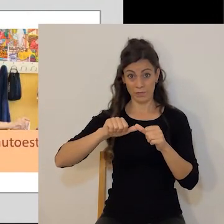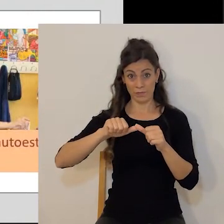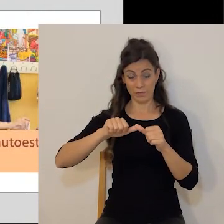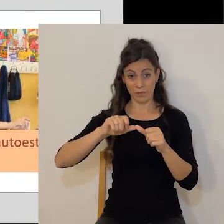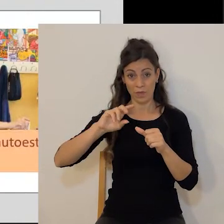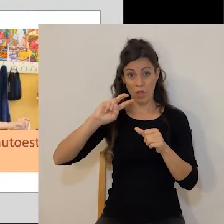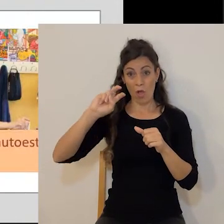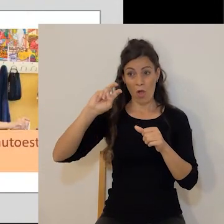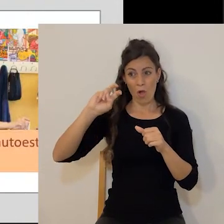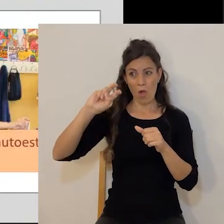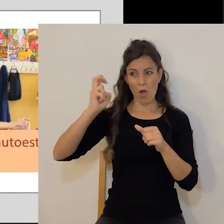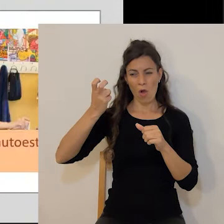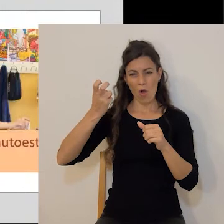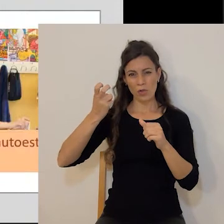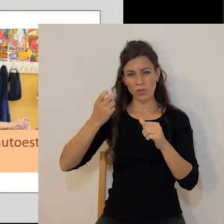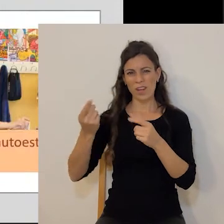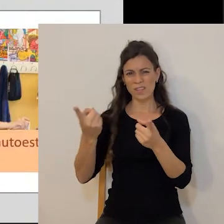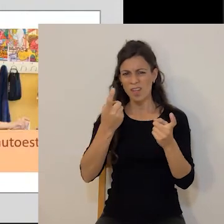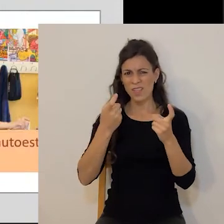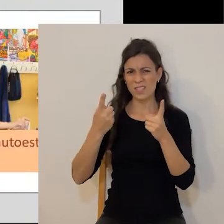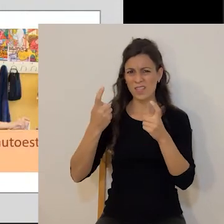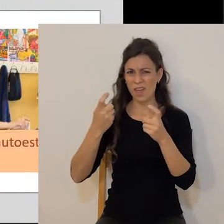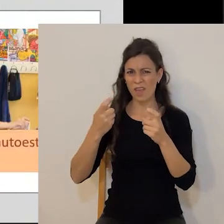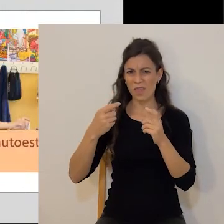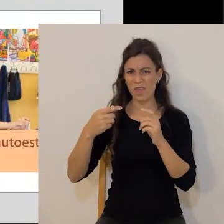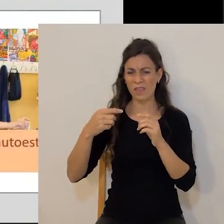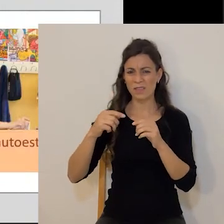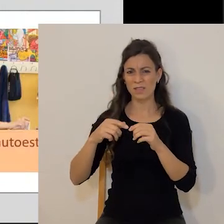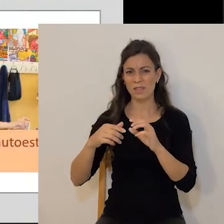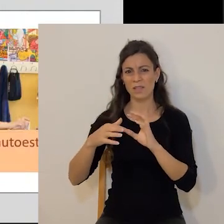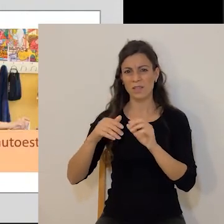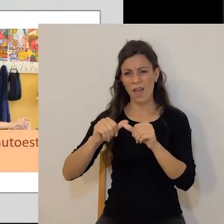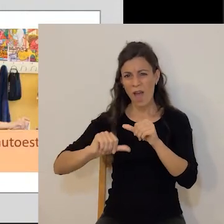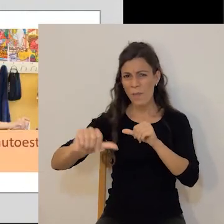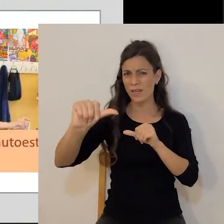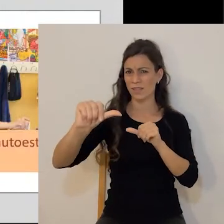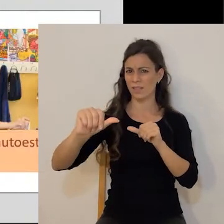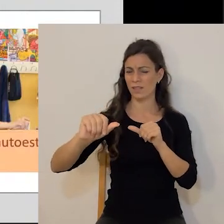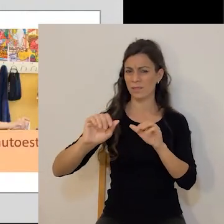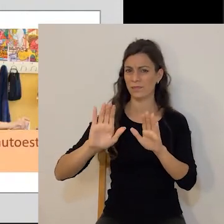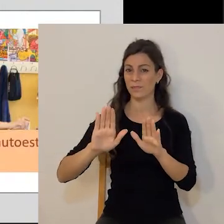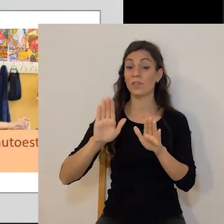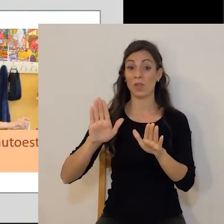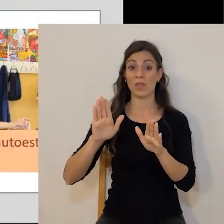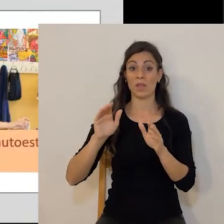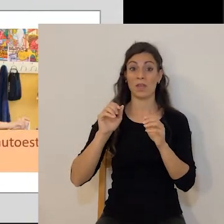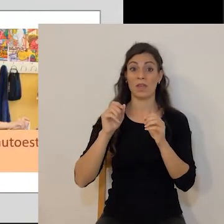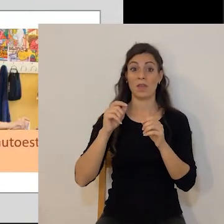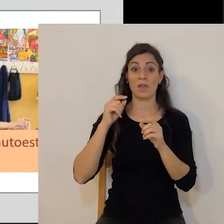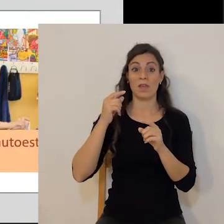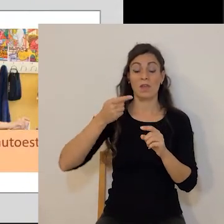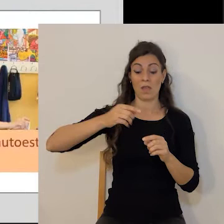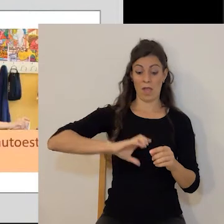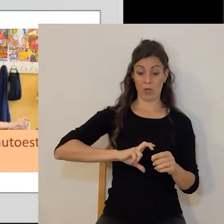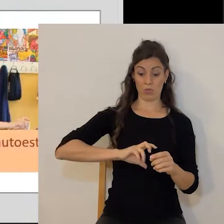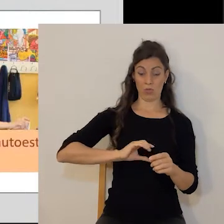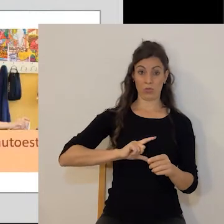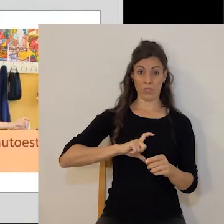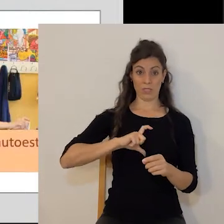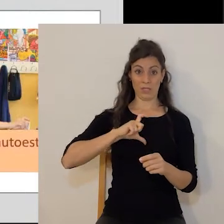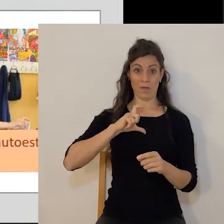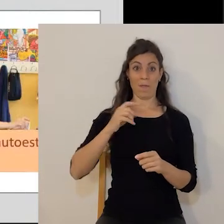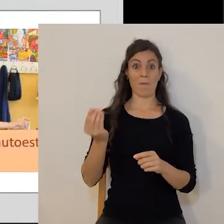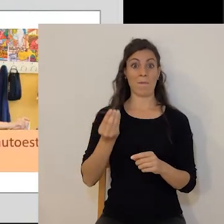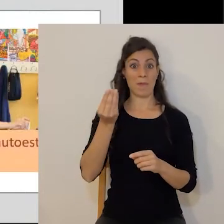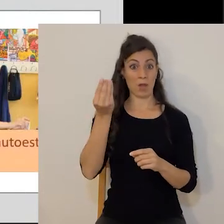de otra escala, ¿no? De otras necesidades, ¿no? Entonces, realmente ve que para mejorar la autoestima de aquellos